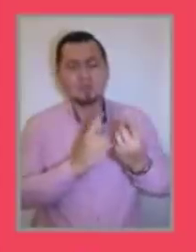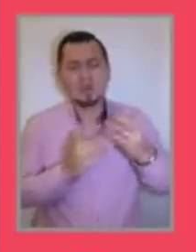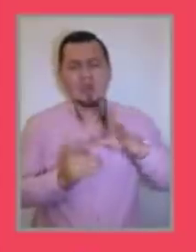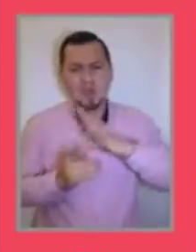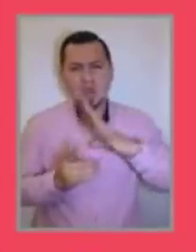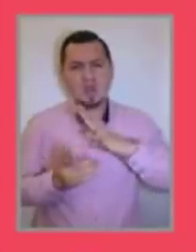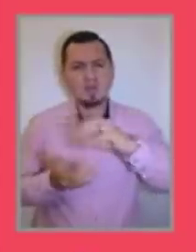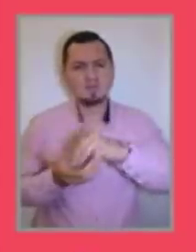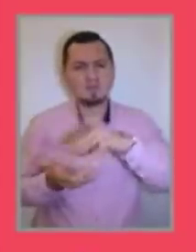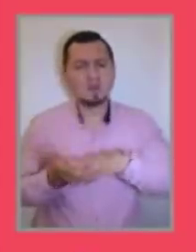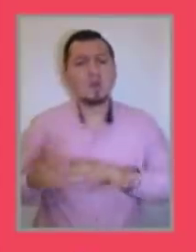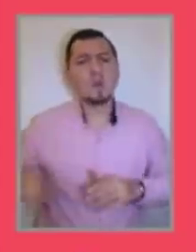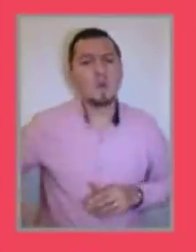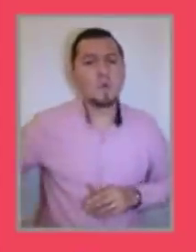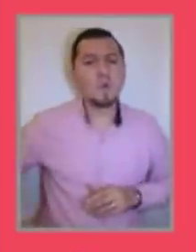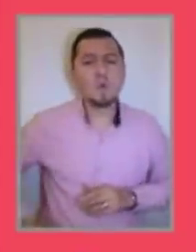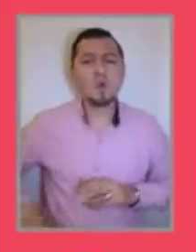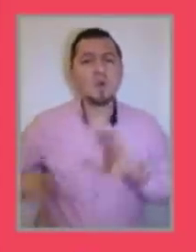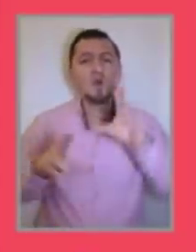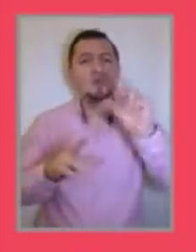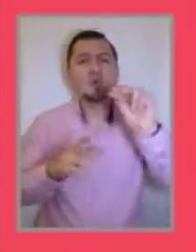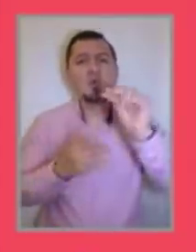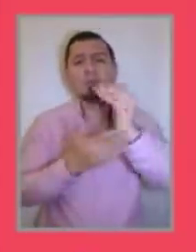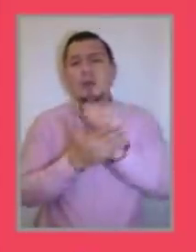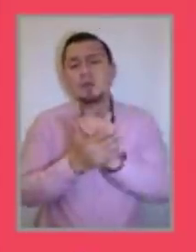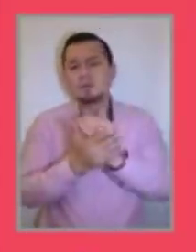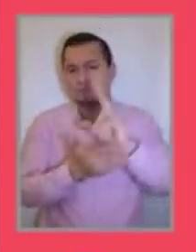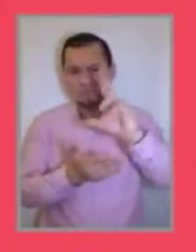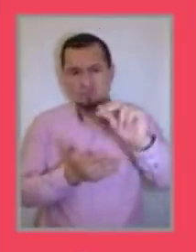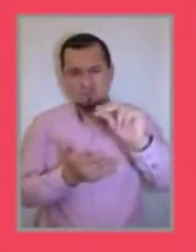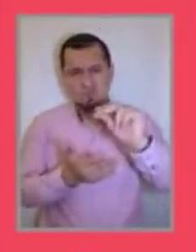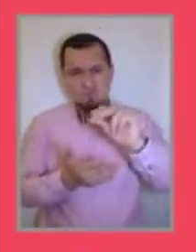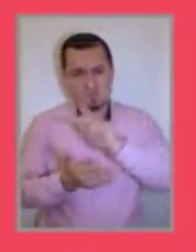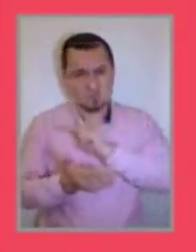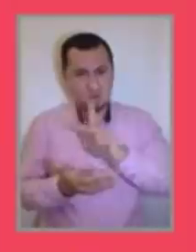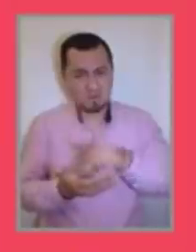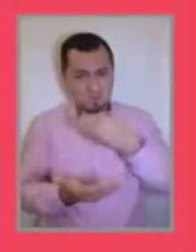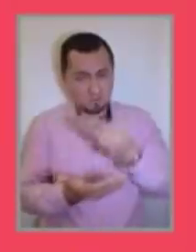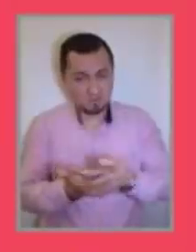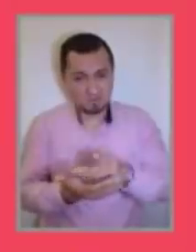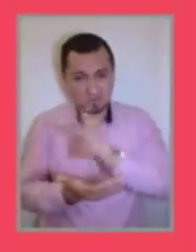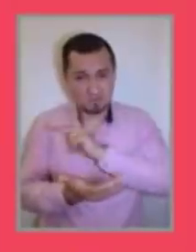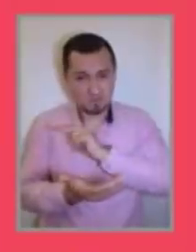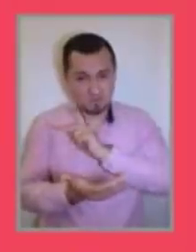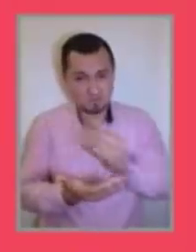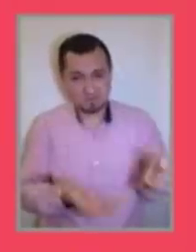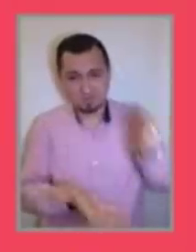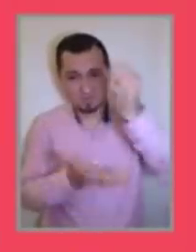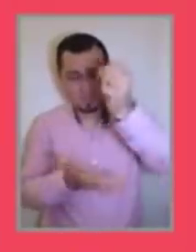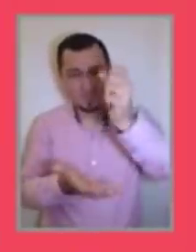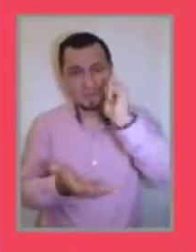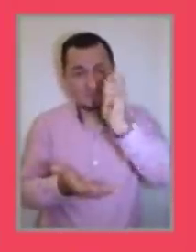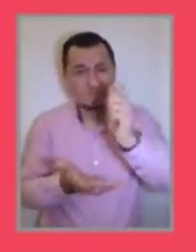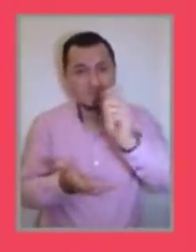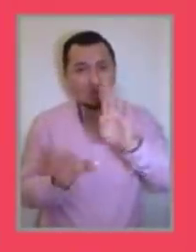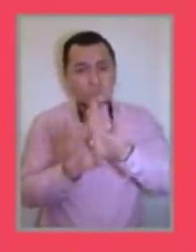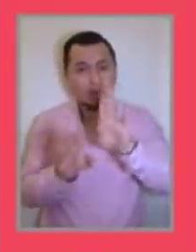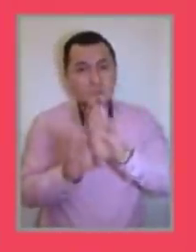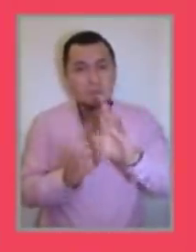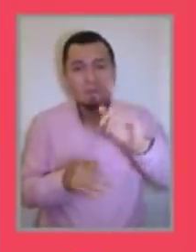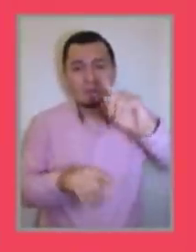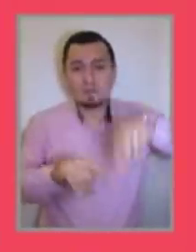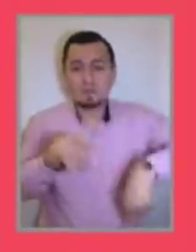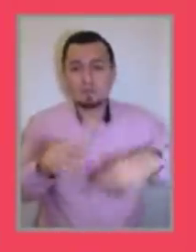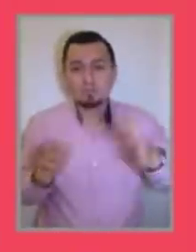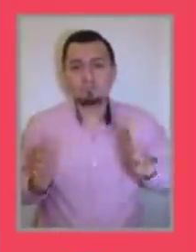los gobiernos no iban a recibir menos recursos y yo le dije que la propuesta que se estaba poniendo sobre la mesa significaba una reducción